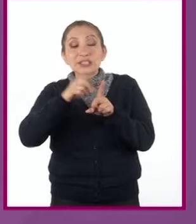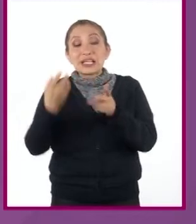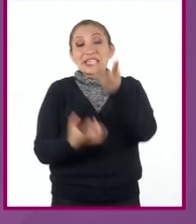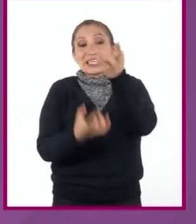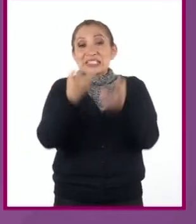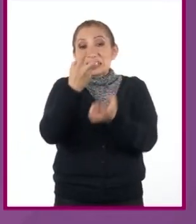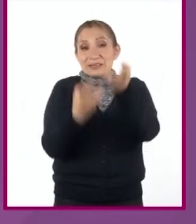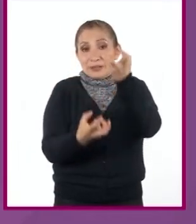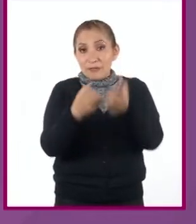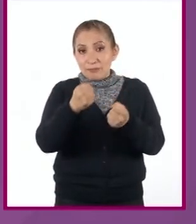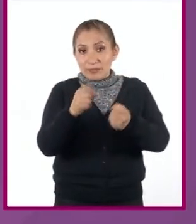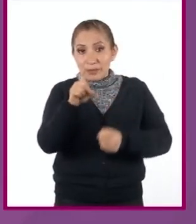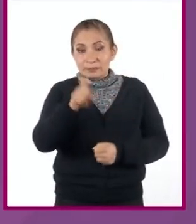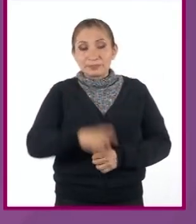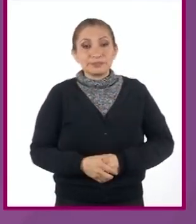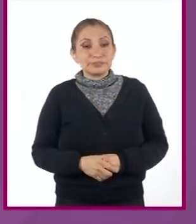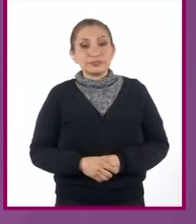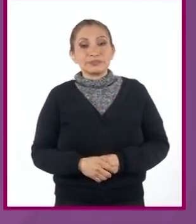hierve.